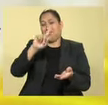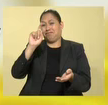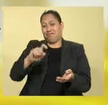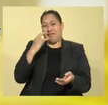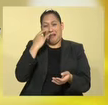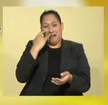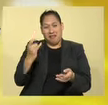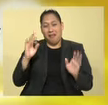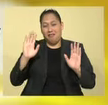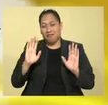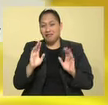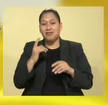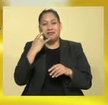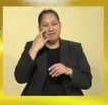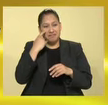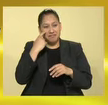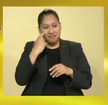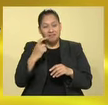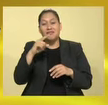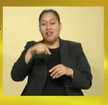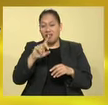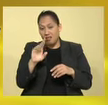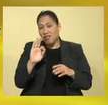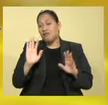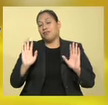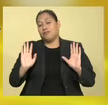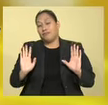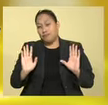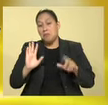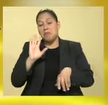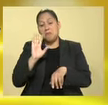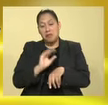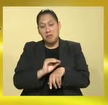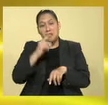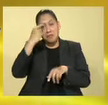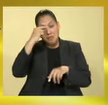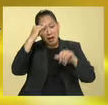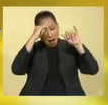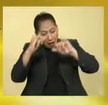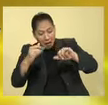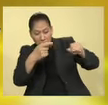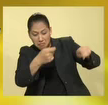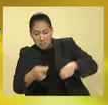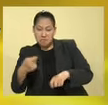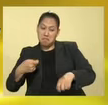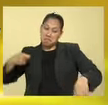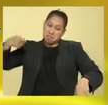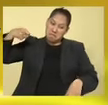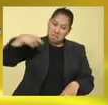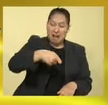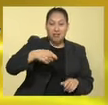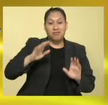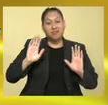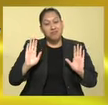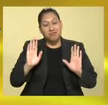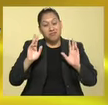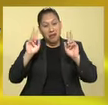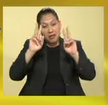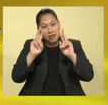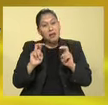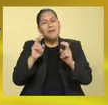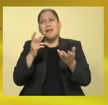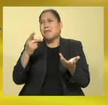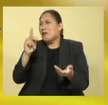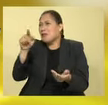que regul no en el Distrito Federal Hay permisos para las corridas de toro ese es un tema ap parte porque habrá quien